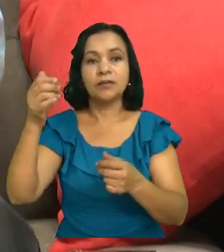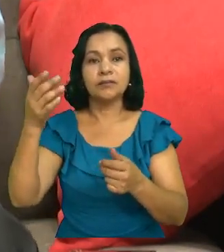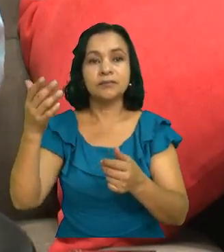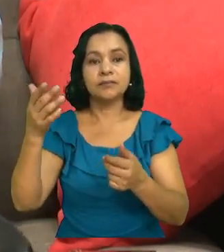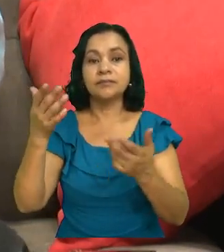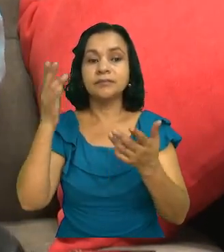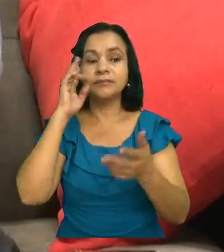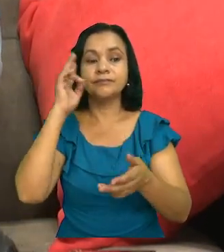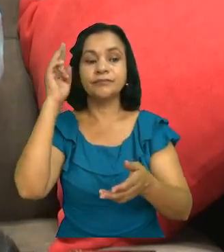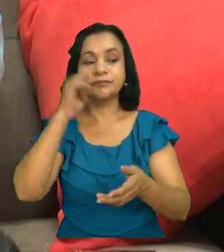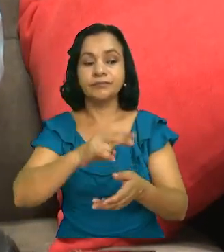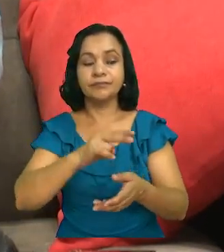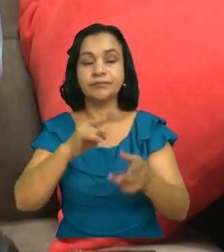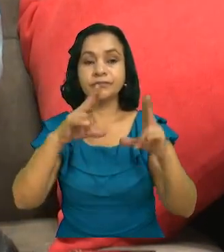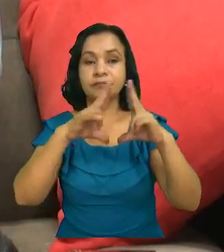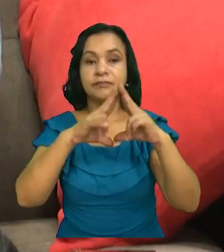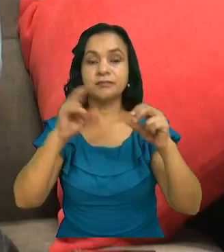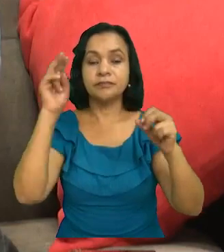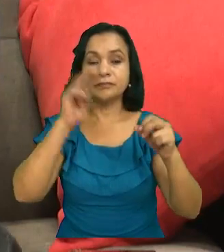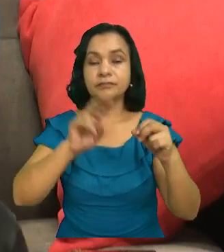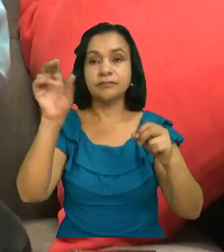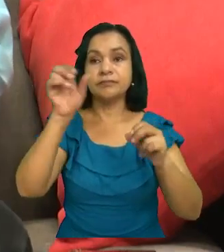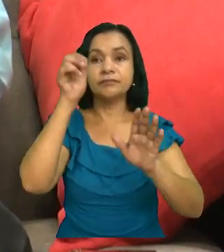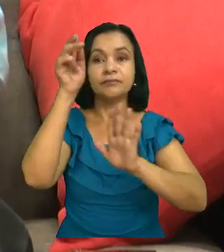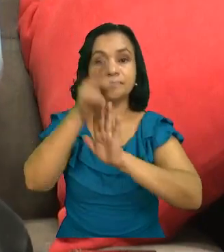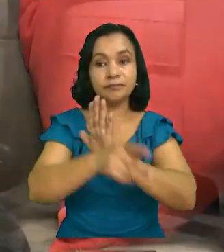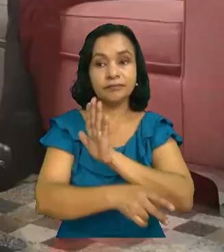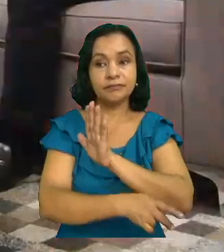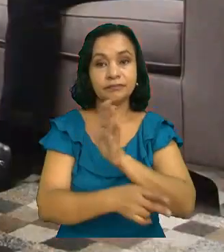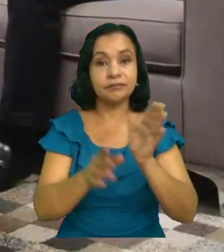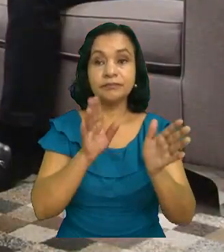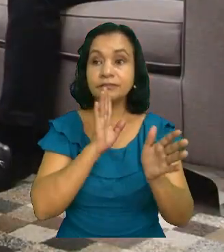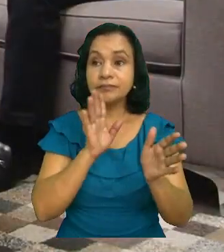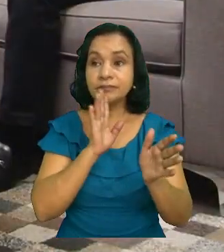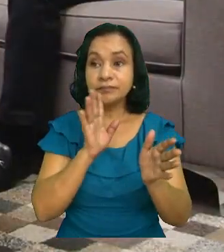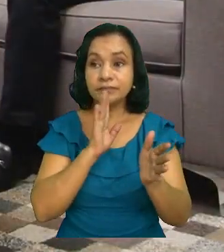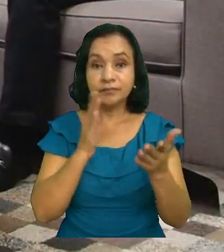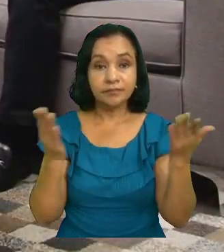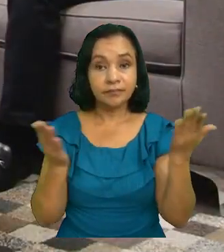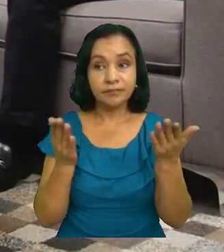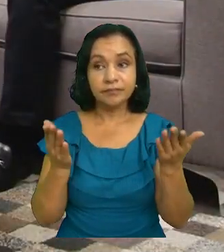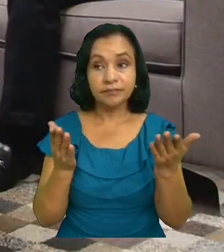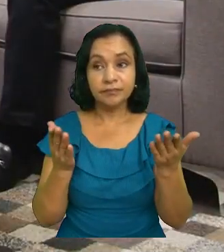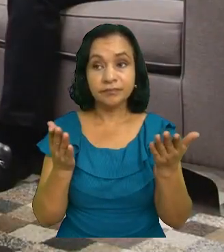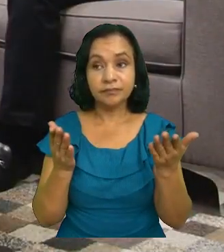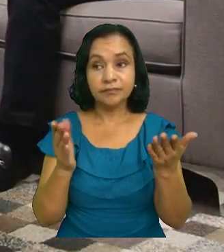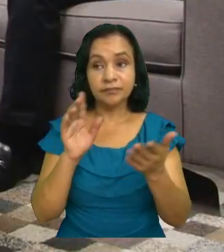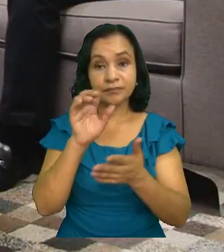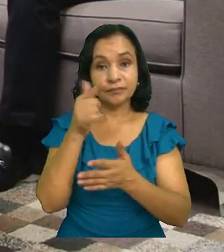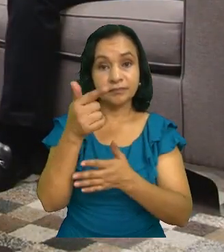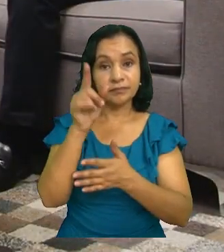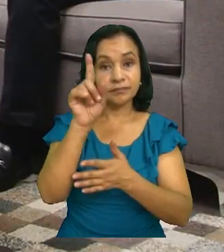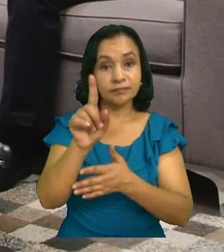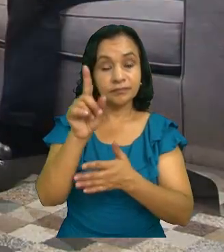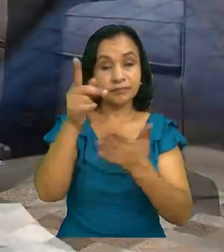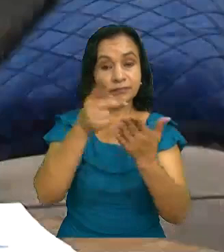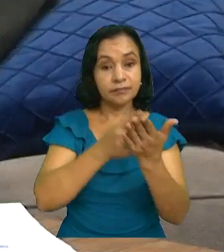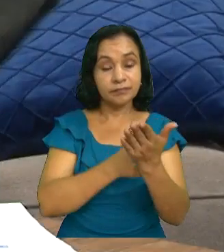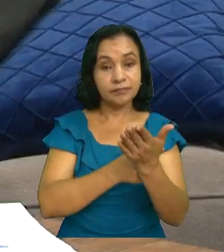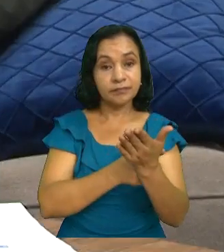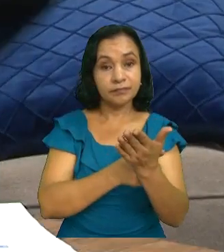y nos ven incluso, estando en Nicaragua, desde el exterior. Cuando le hablamos nosotros de que estamos en marcha con 71 proyectos en este